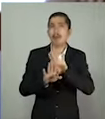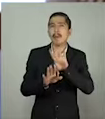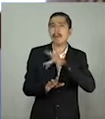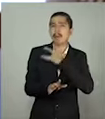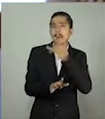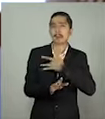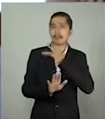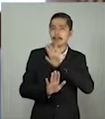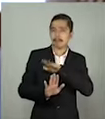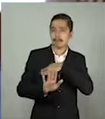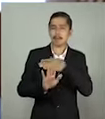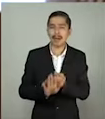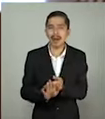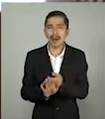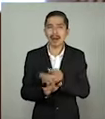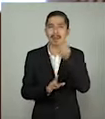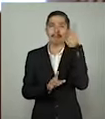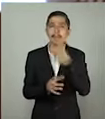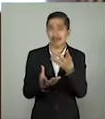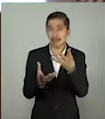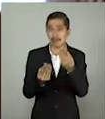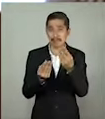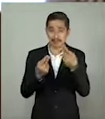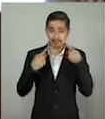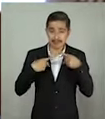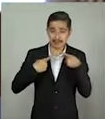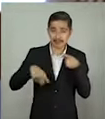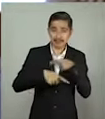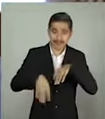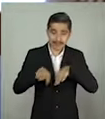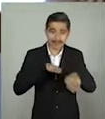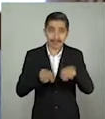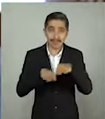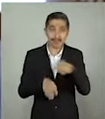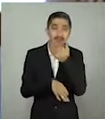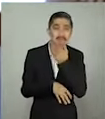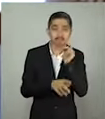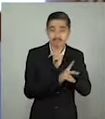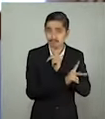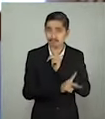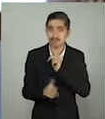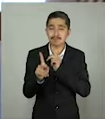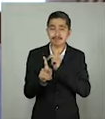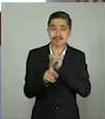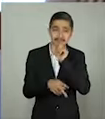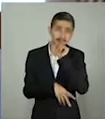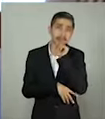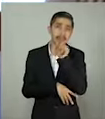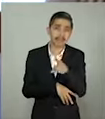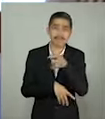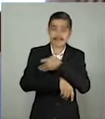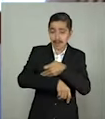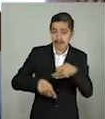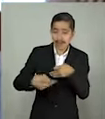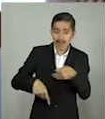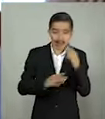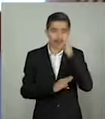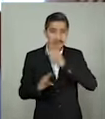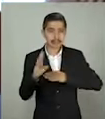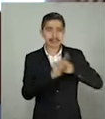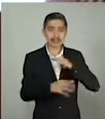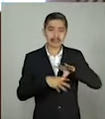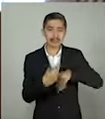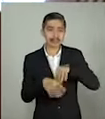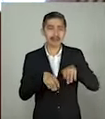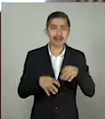o indirectamente para los miles de trabajadoras y trabajadores y en consecuencia de sus familias en